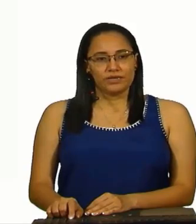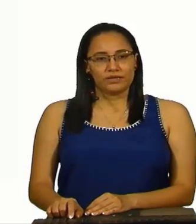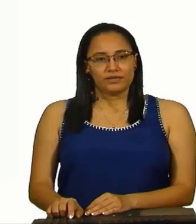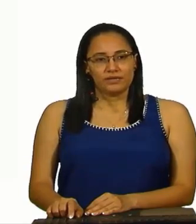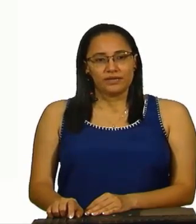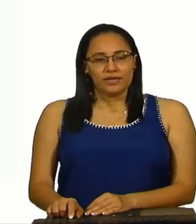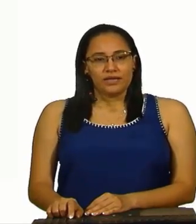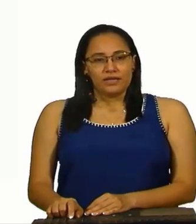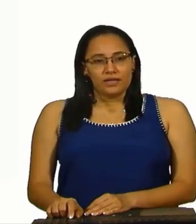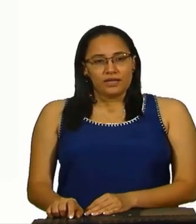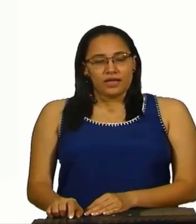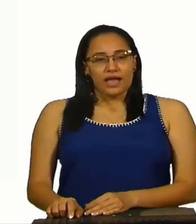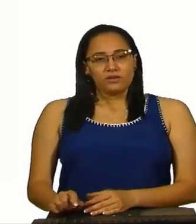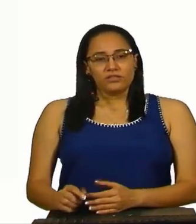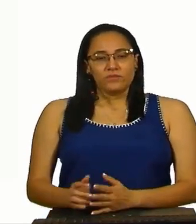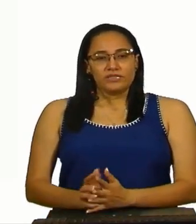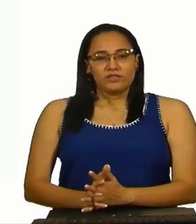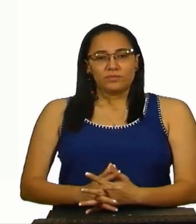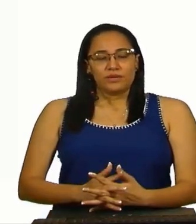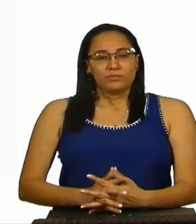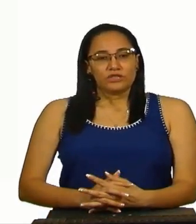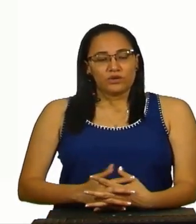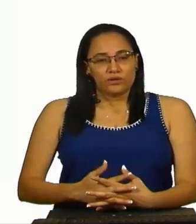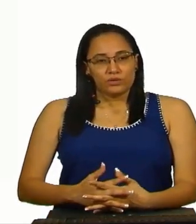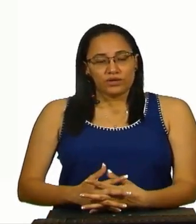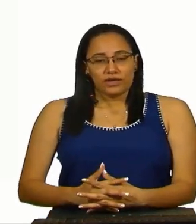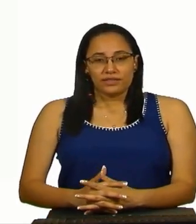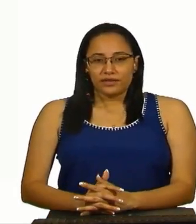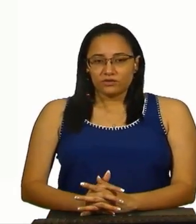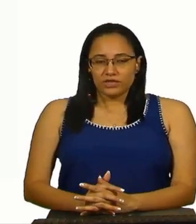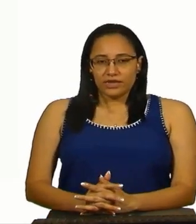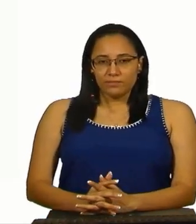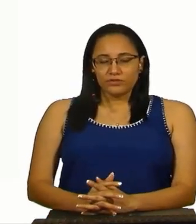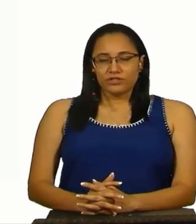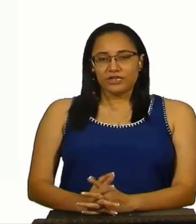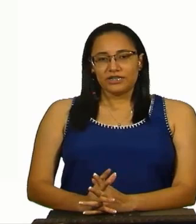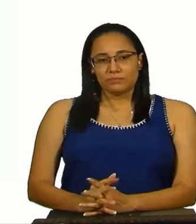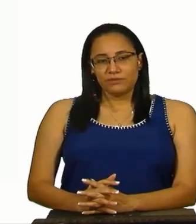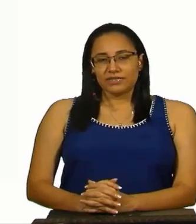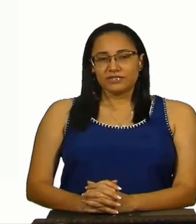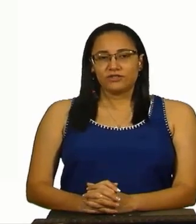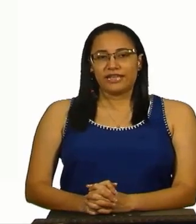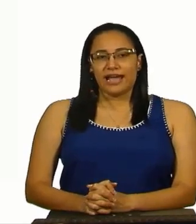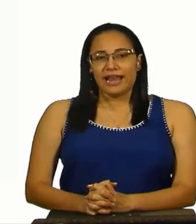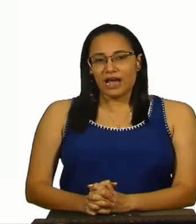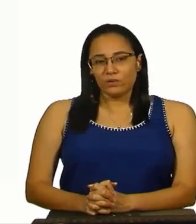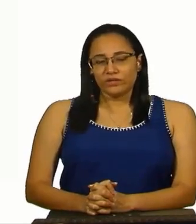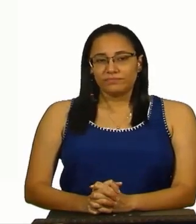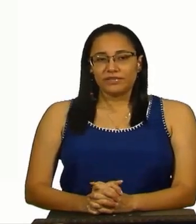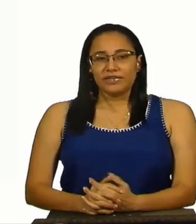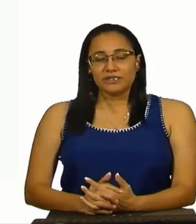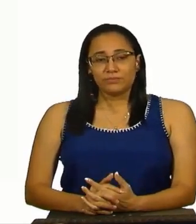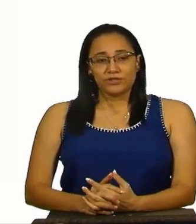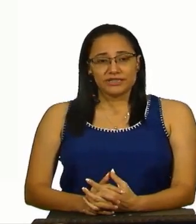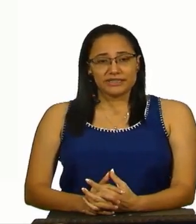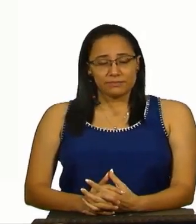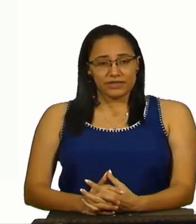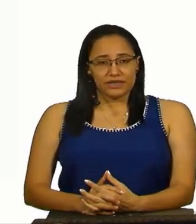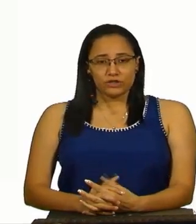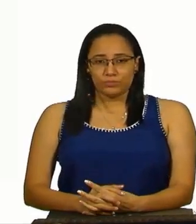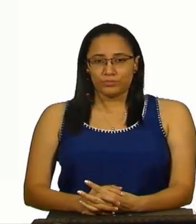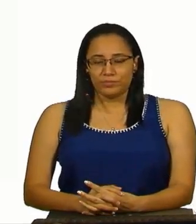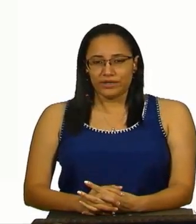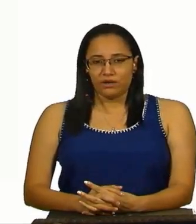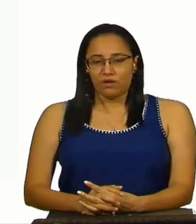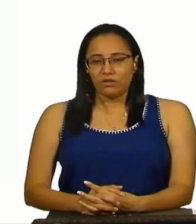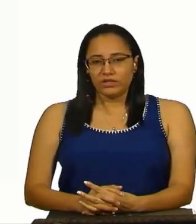Muy bien. A continuación, vamos ahora a dar los ejemplos y la explicación de allowed. It is very